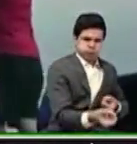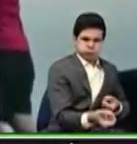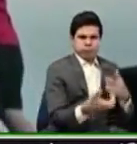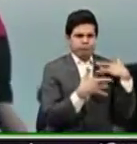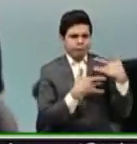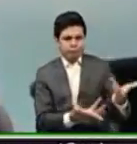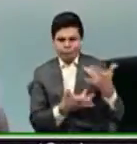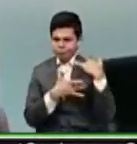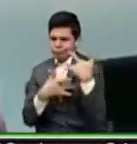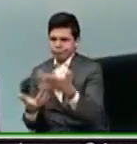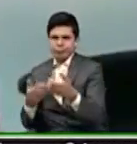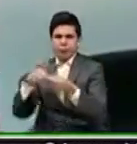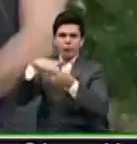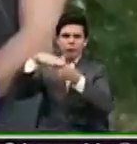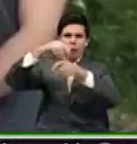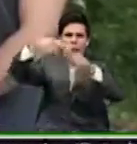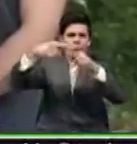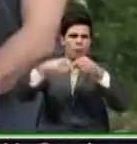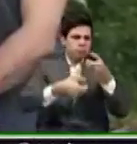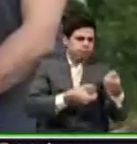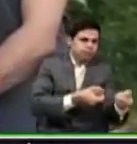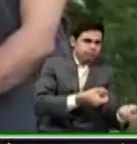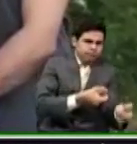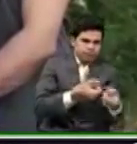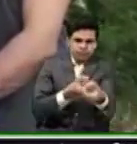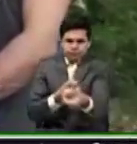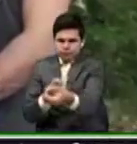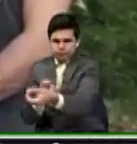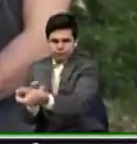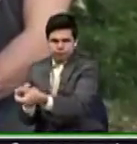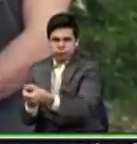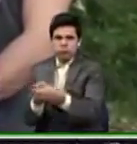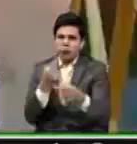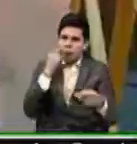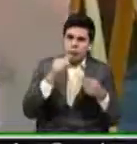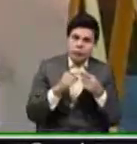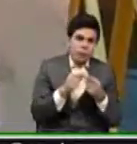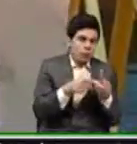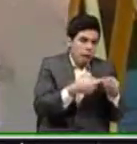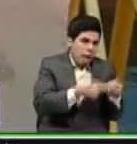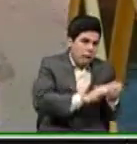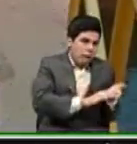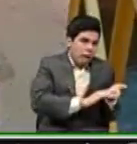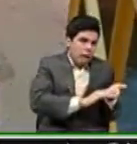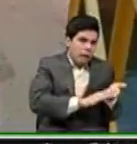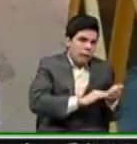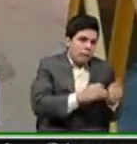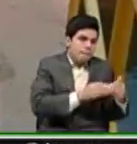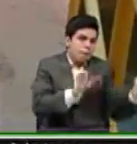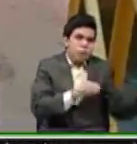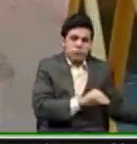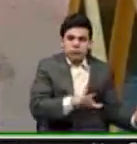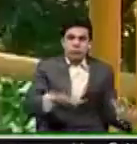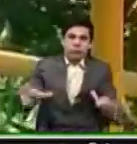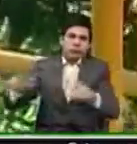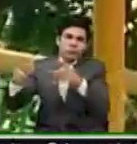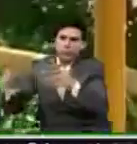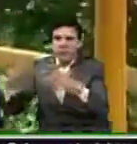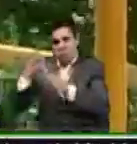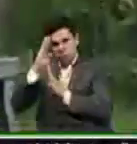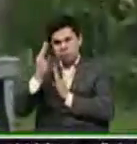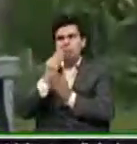de abastecimiento en barrios del municipio y sectores rurales mientras se restablece el servicio, por lo que los habitantes de la zona están